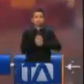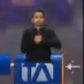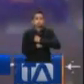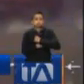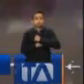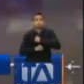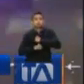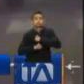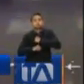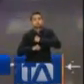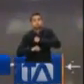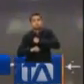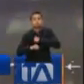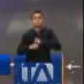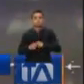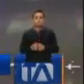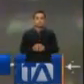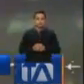bebé.